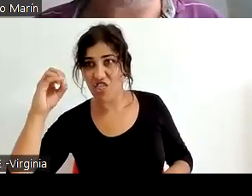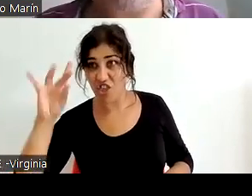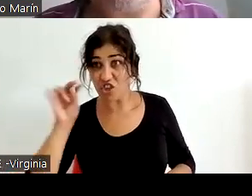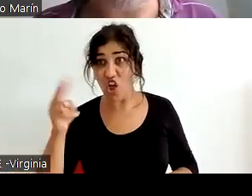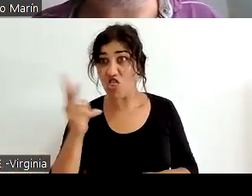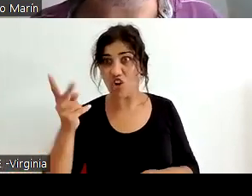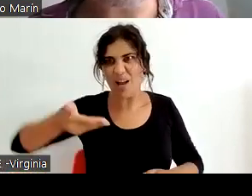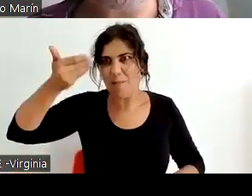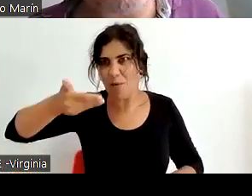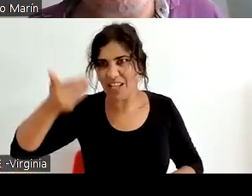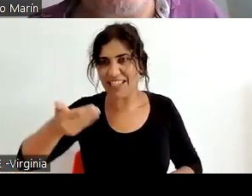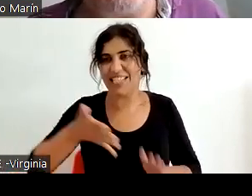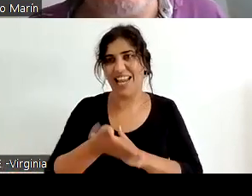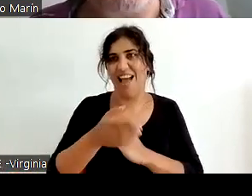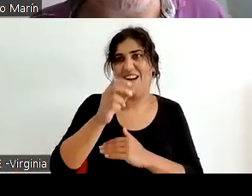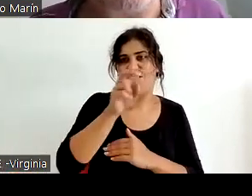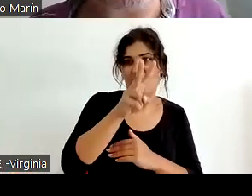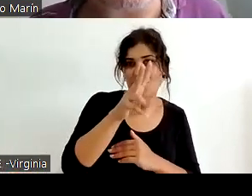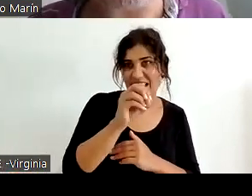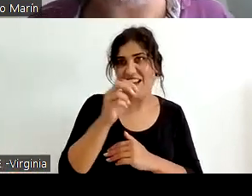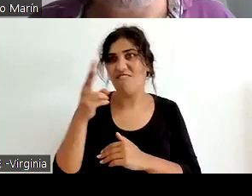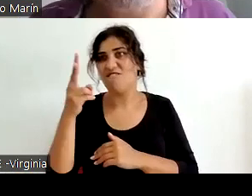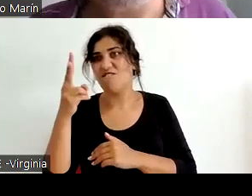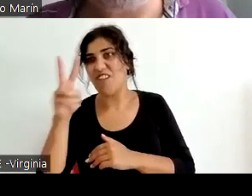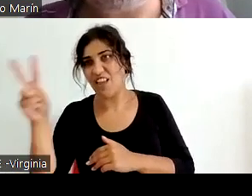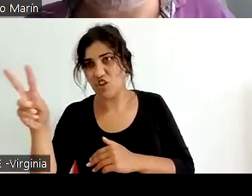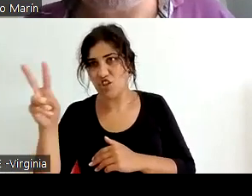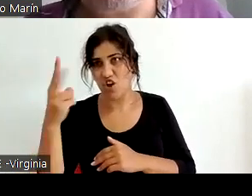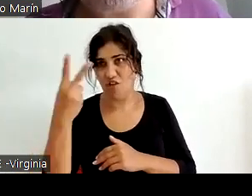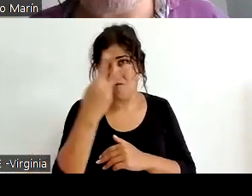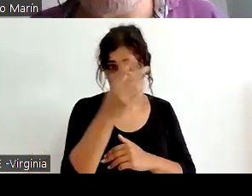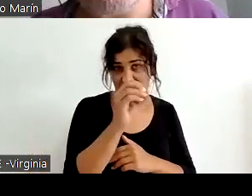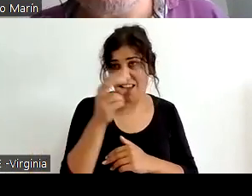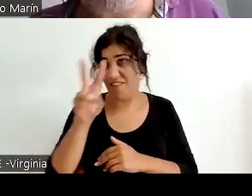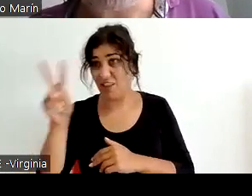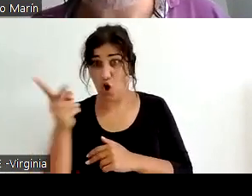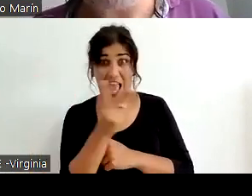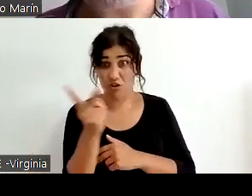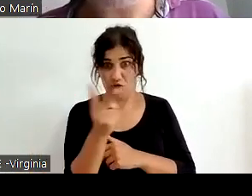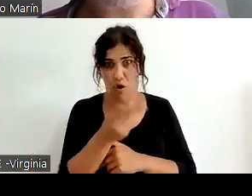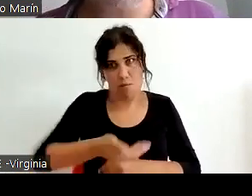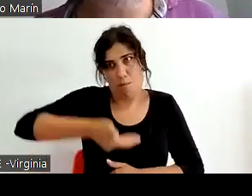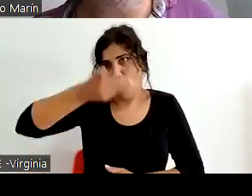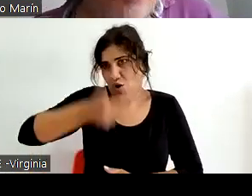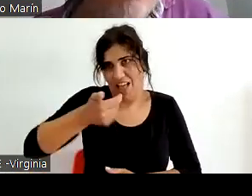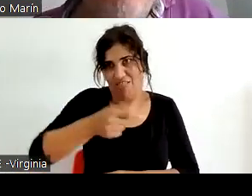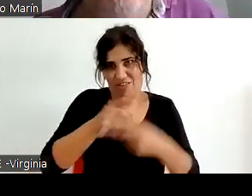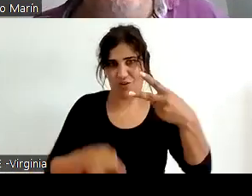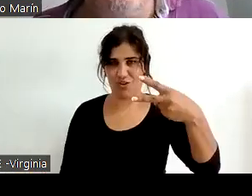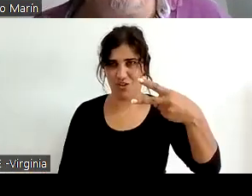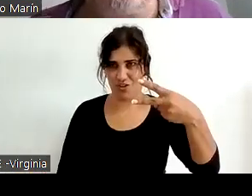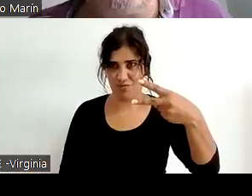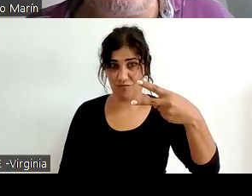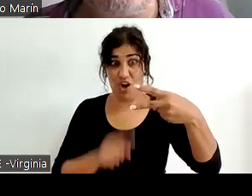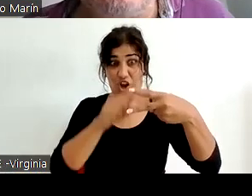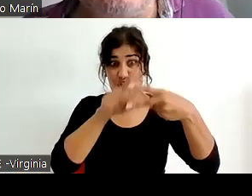son 20-22, los aminoácidos que constituyen las proteínas del cuerpo. Dos de ellos, solo dos,